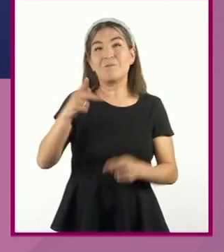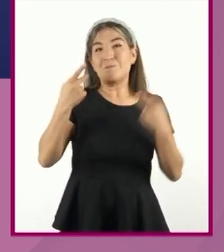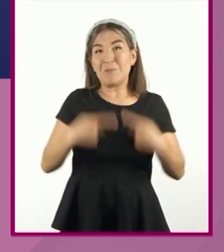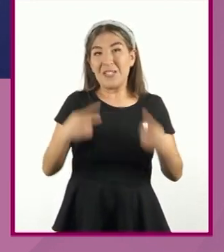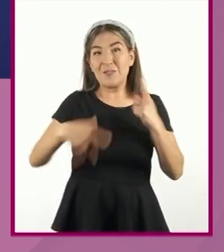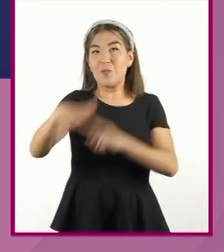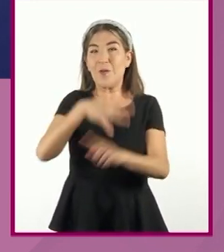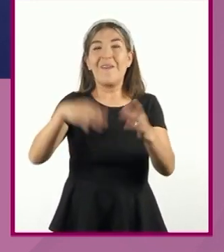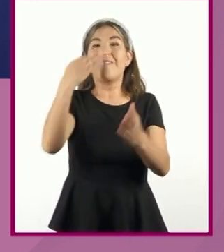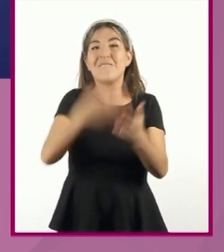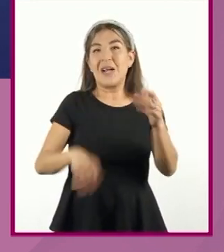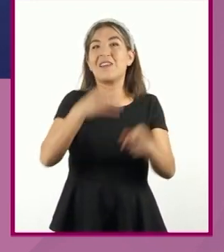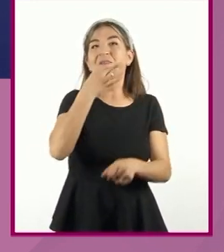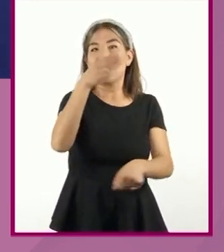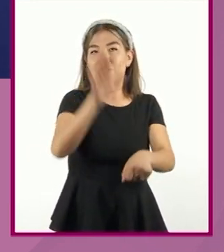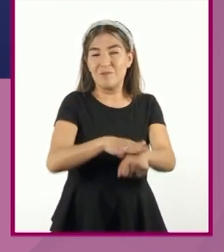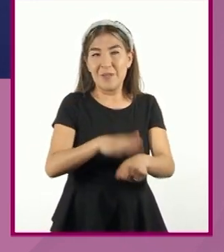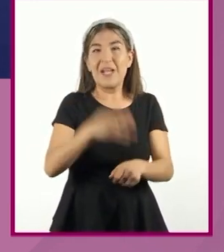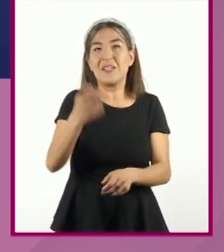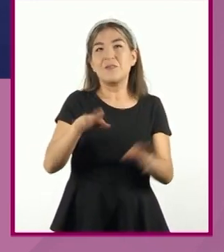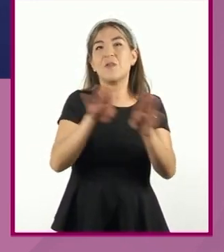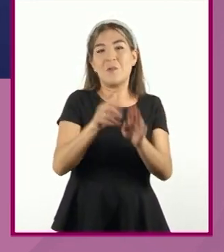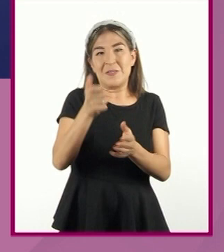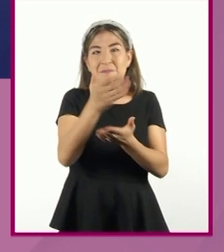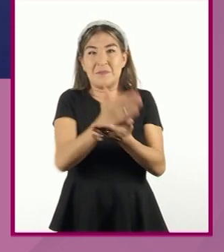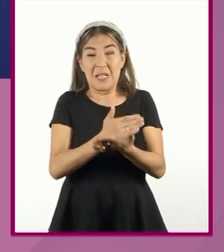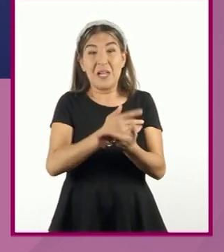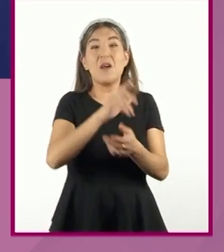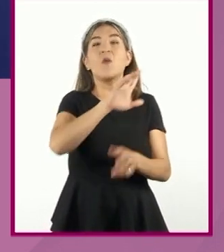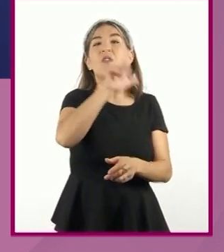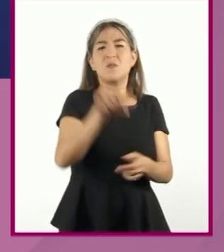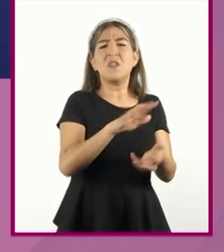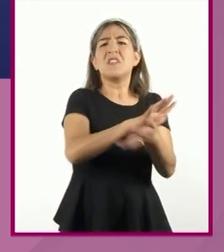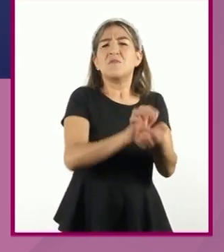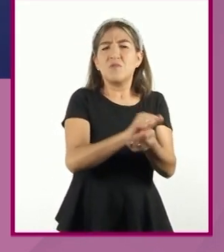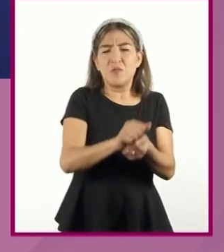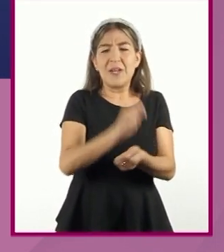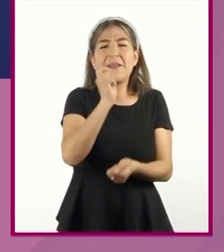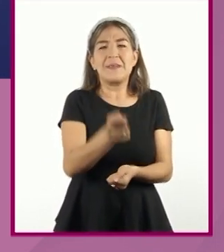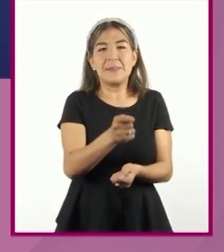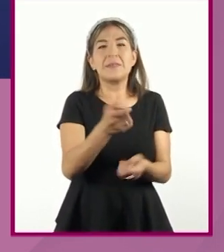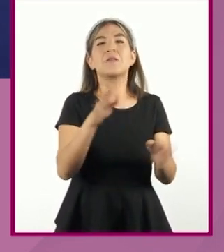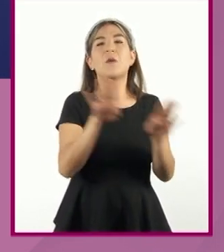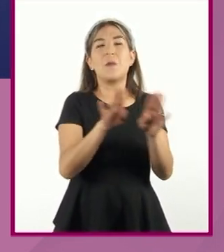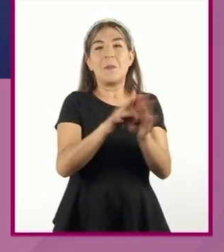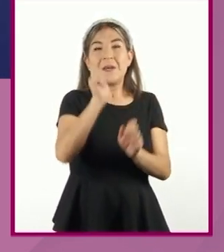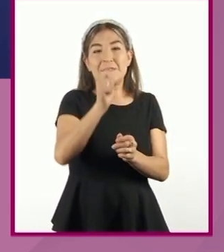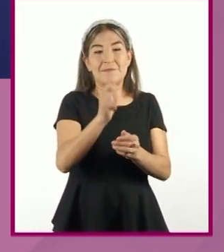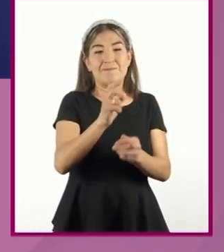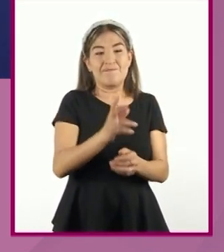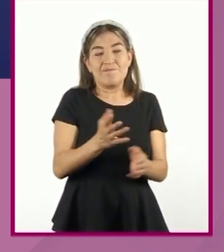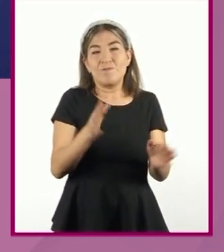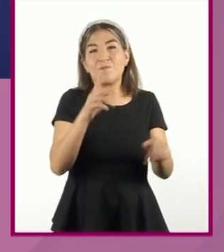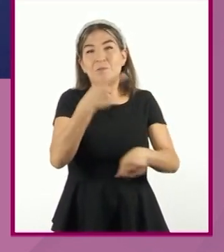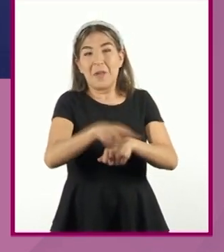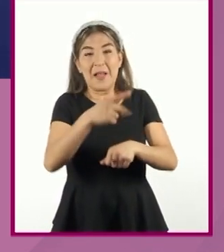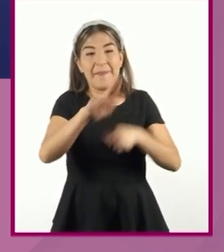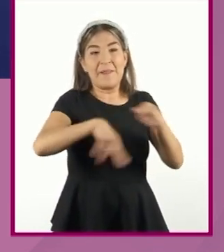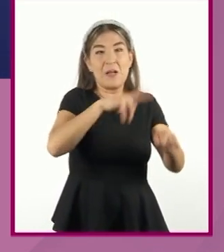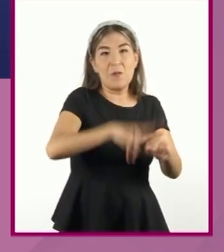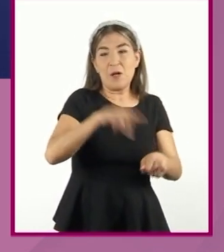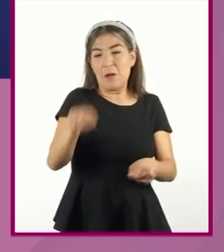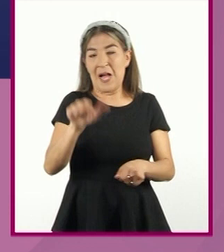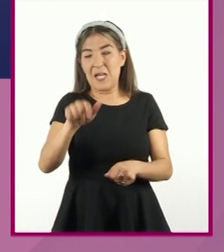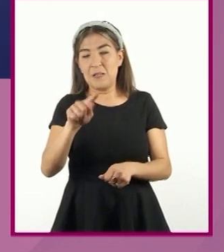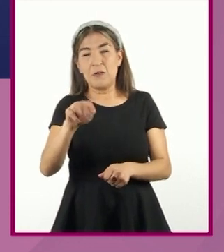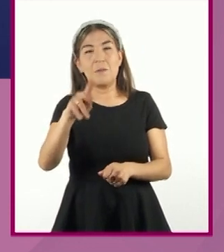El riesgo se convierte en un desastre cuando sucede una amenaza natural o antrópica, existe